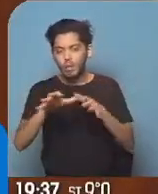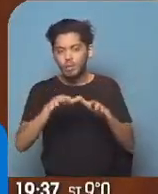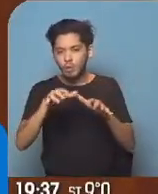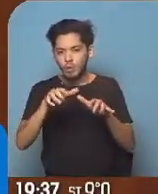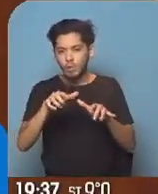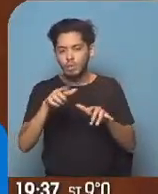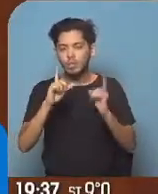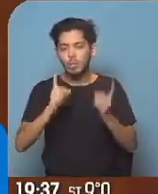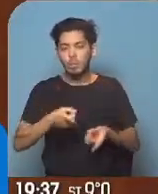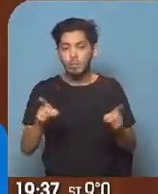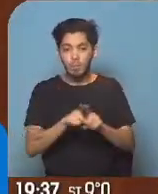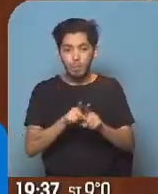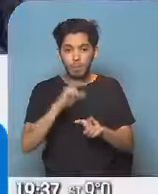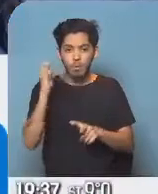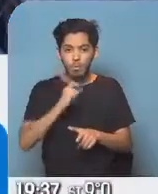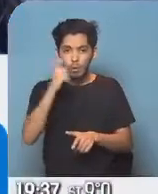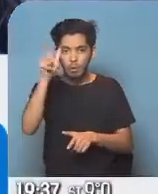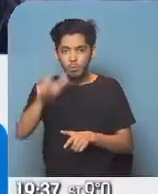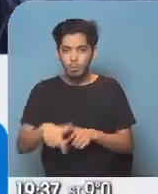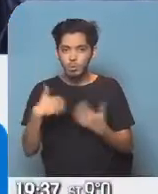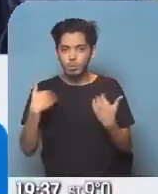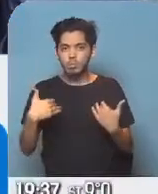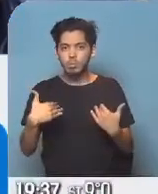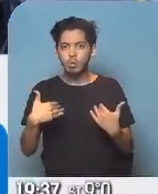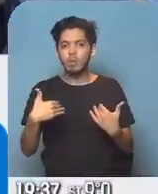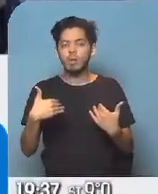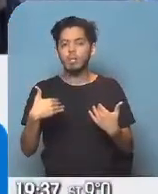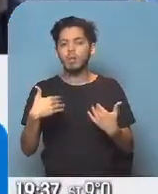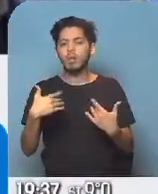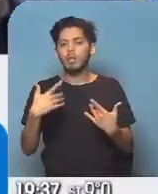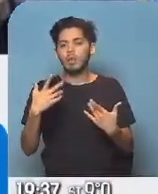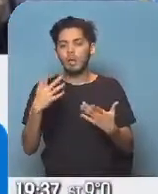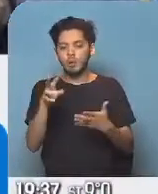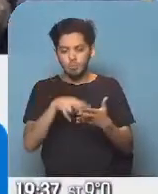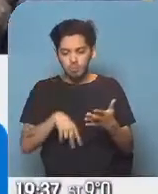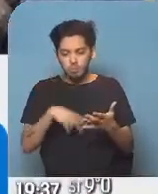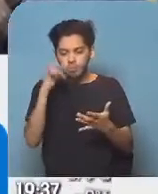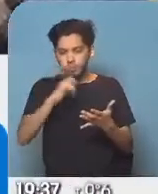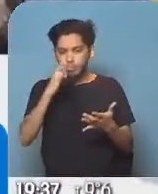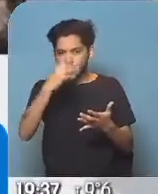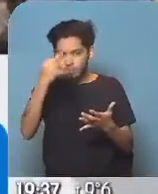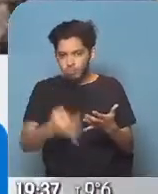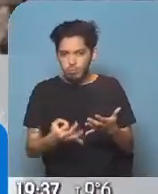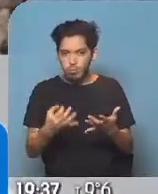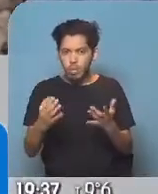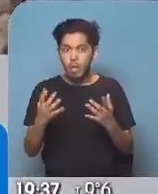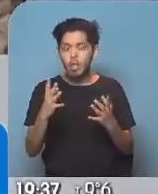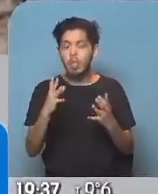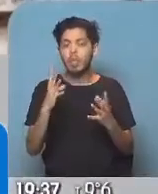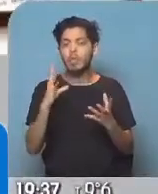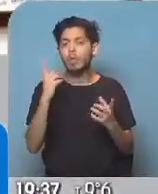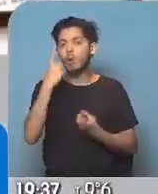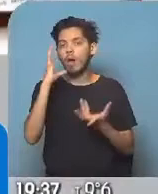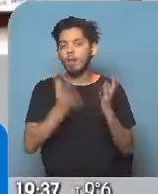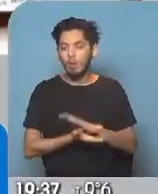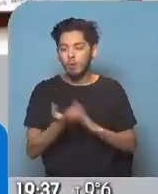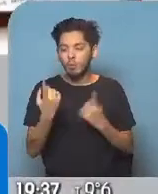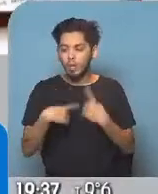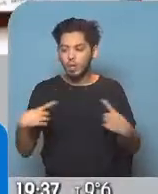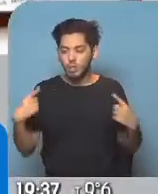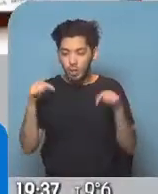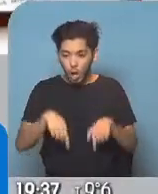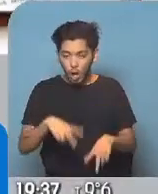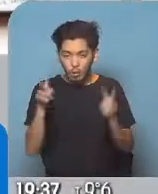esos informes uno puede hacer una lectura que explica de alguna manera los hechos que en este caso se